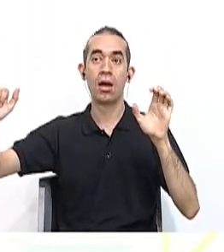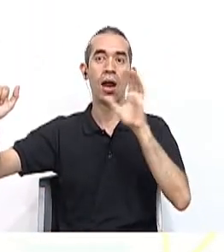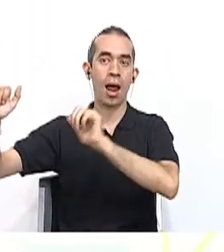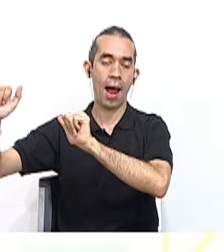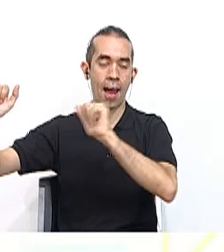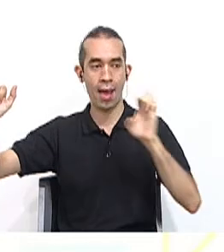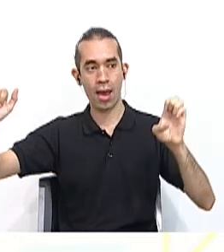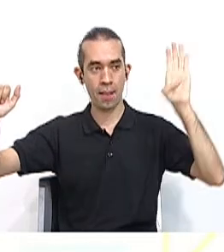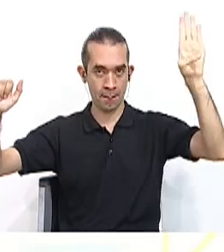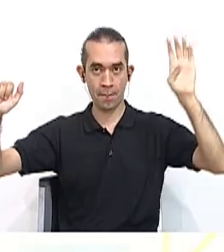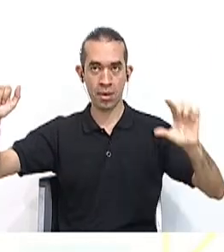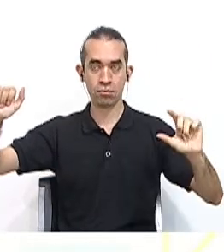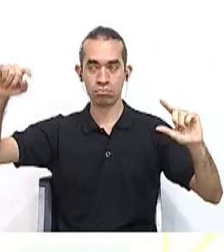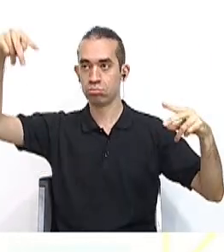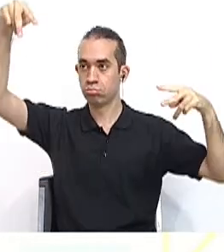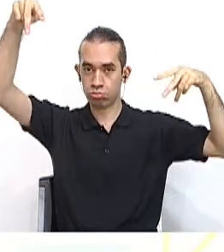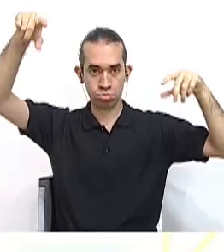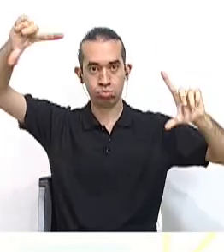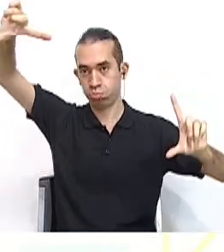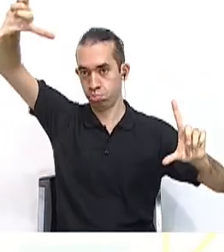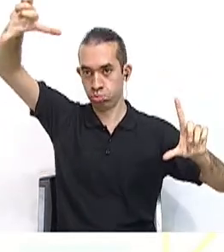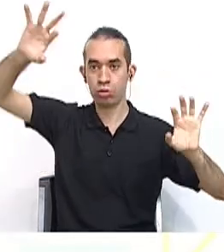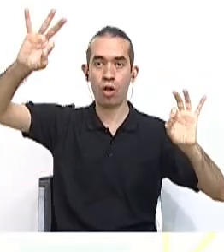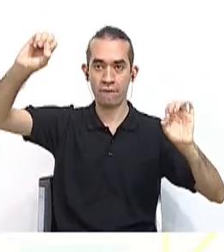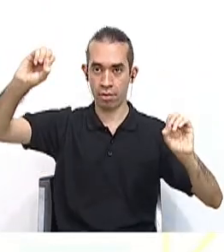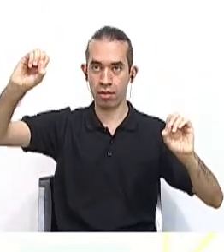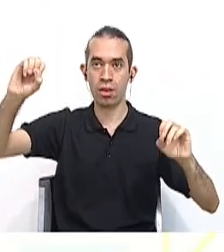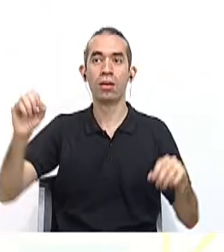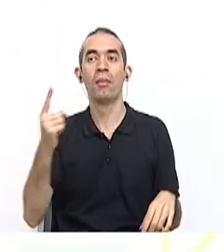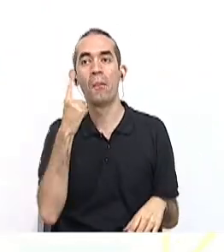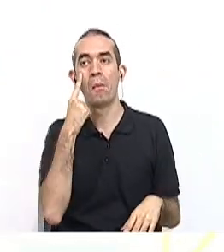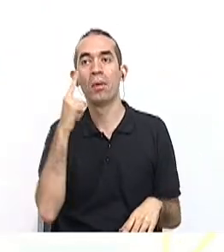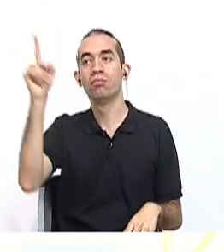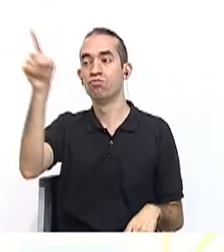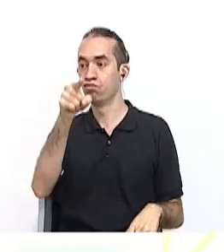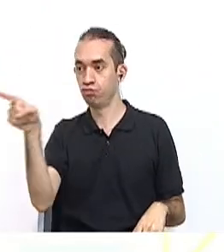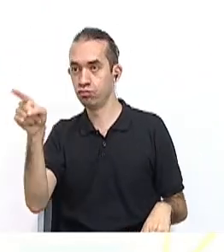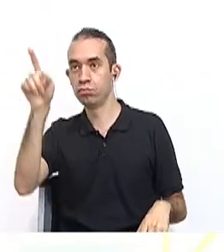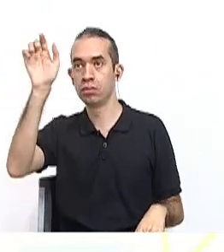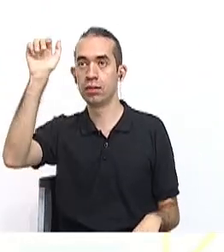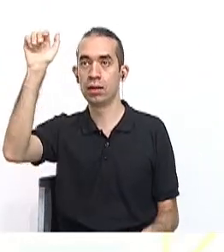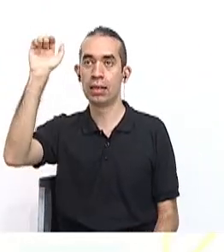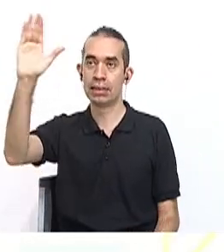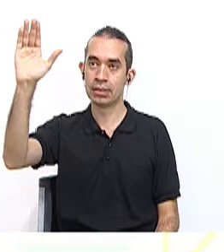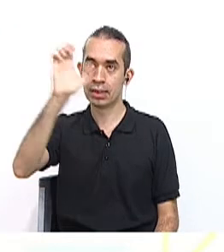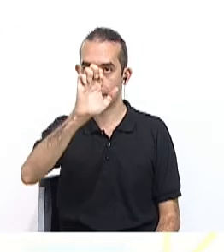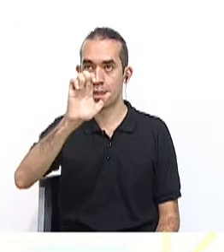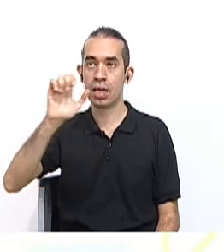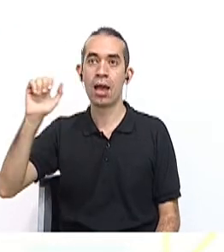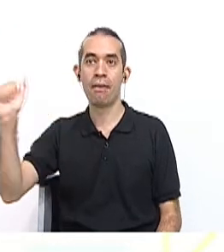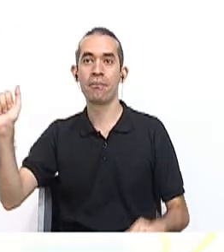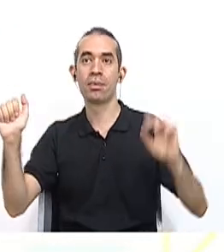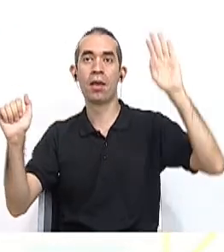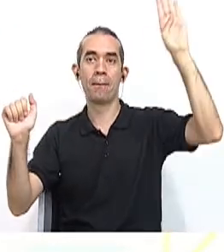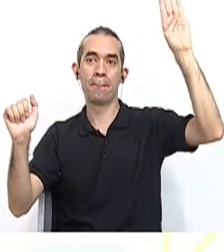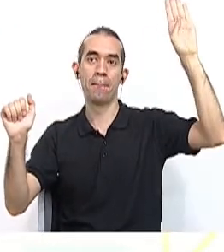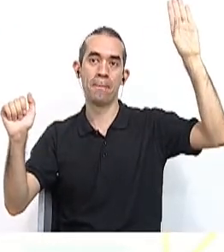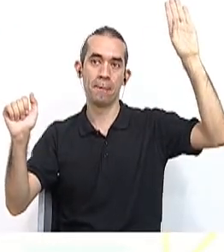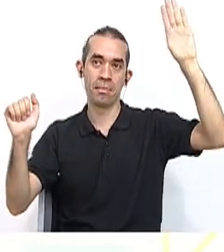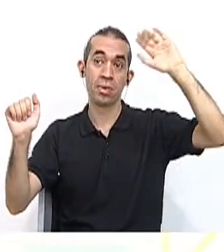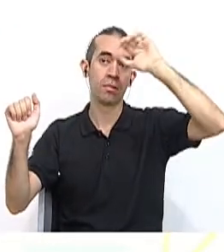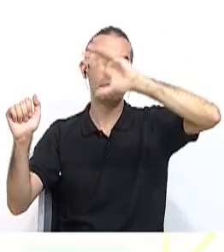ángulo CEA, mide 45 grados. Ya pude comprobar la semejanza.